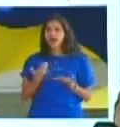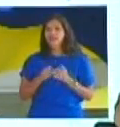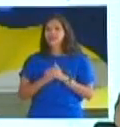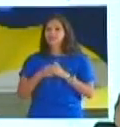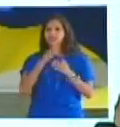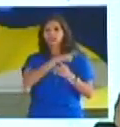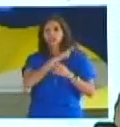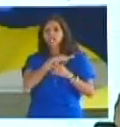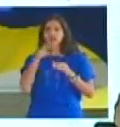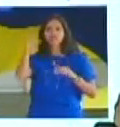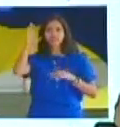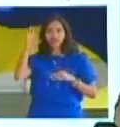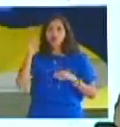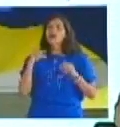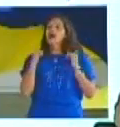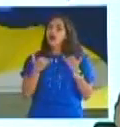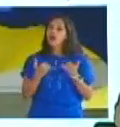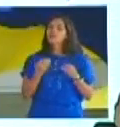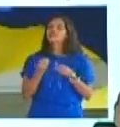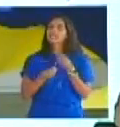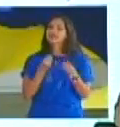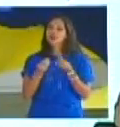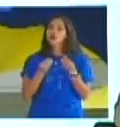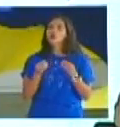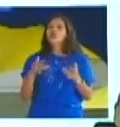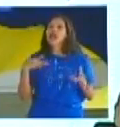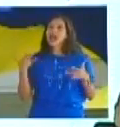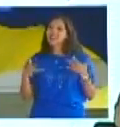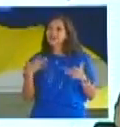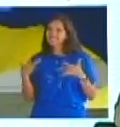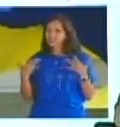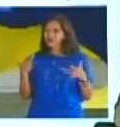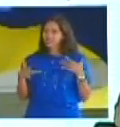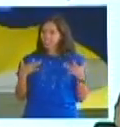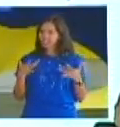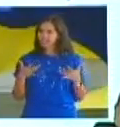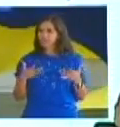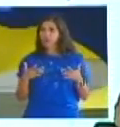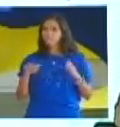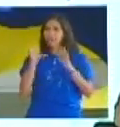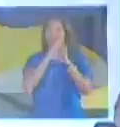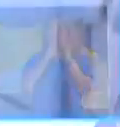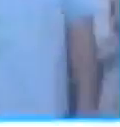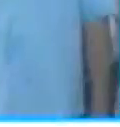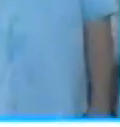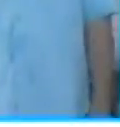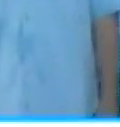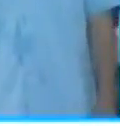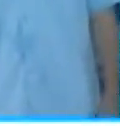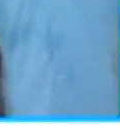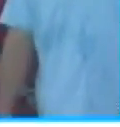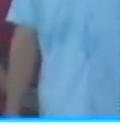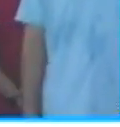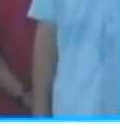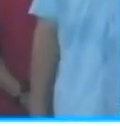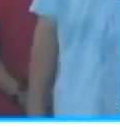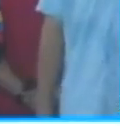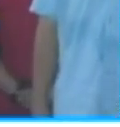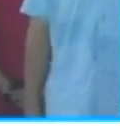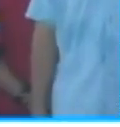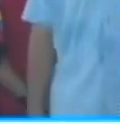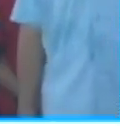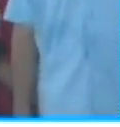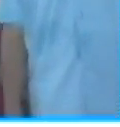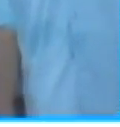Estado. En este momento se está dando un acto para la constituyente del 30 de julio